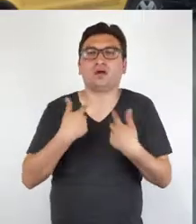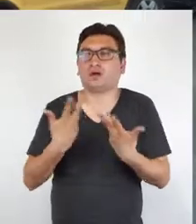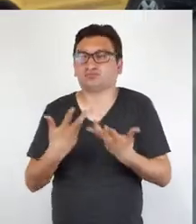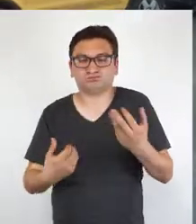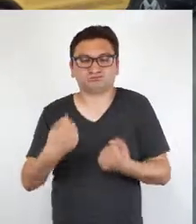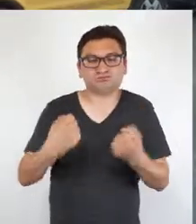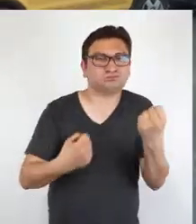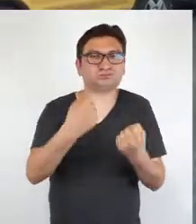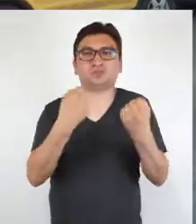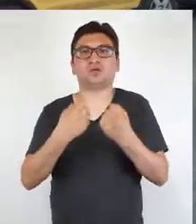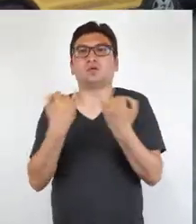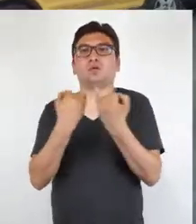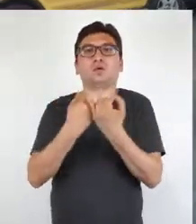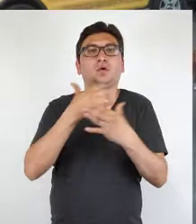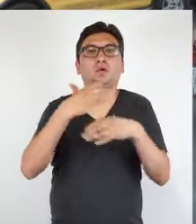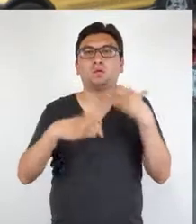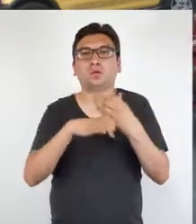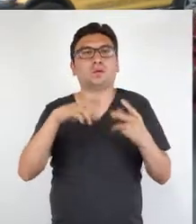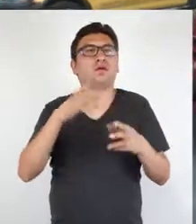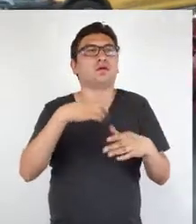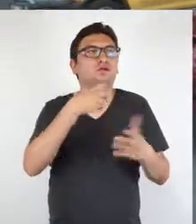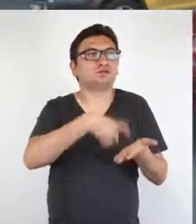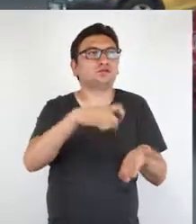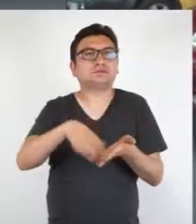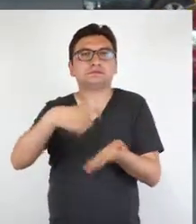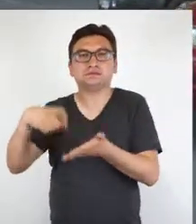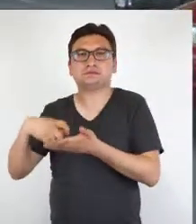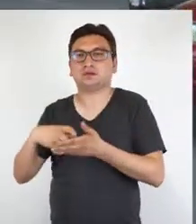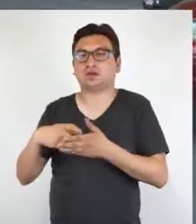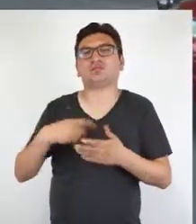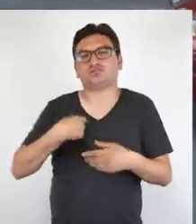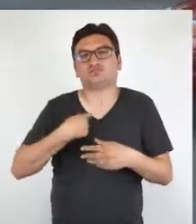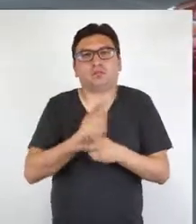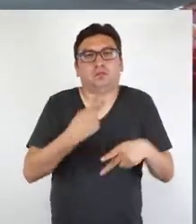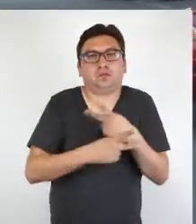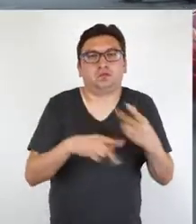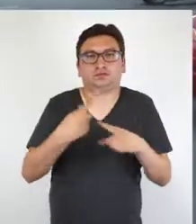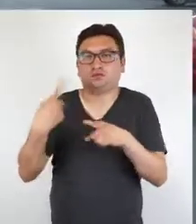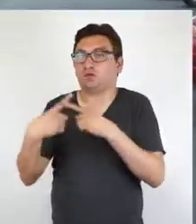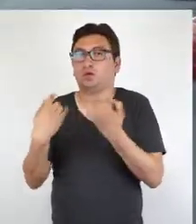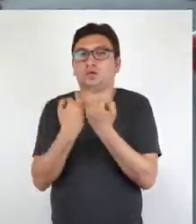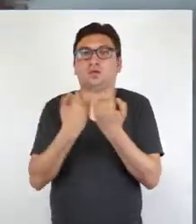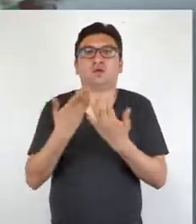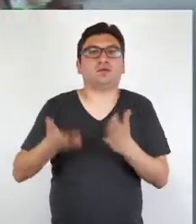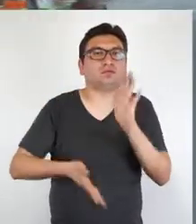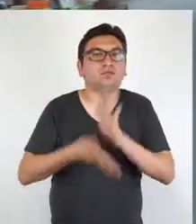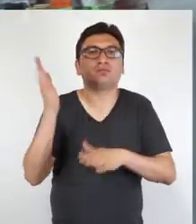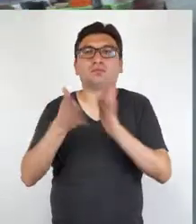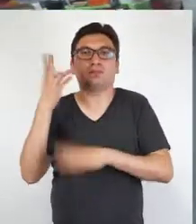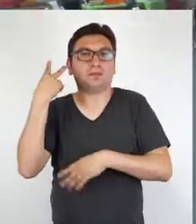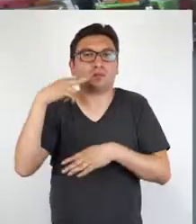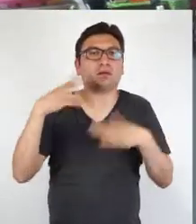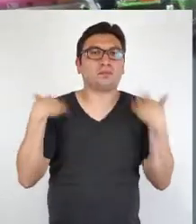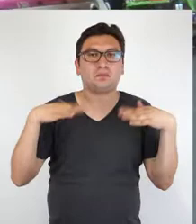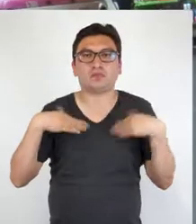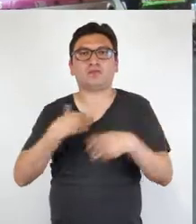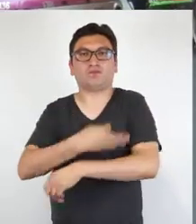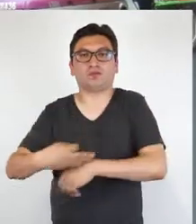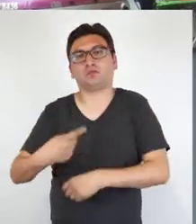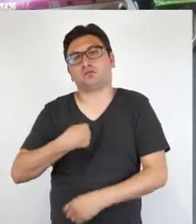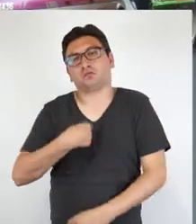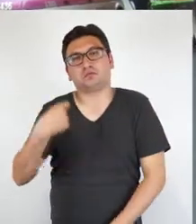carros, la cuestión de ir por refacciones. Aparte, pues el esparcimiento con la familia, el